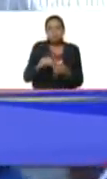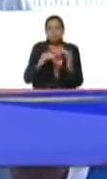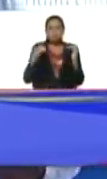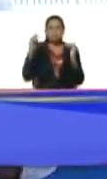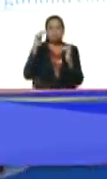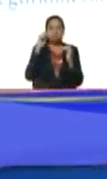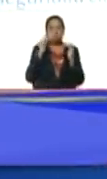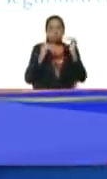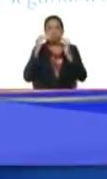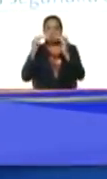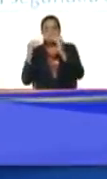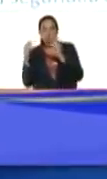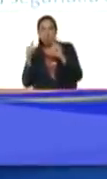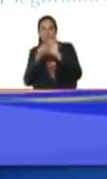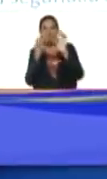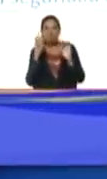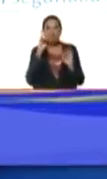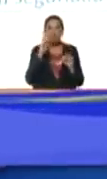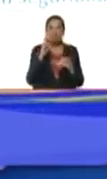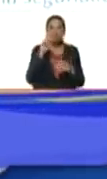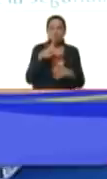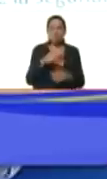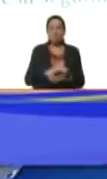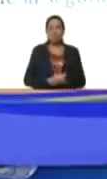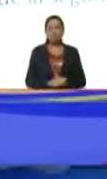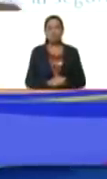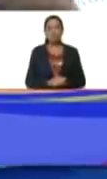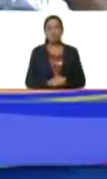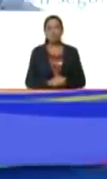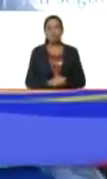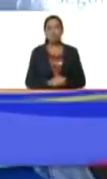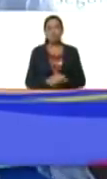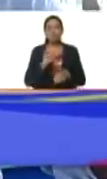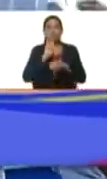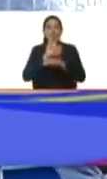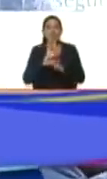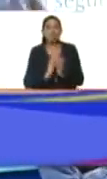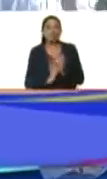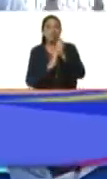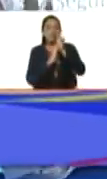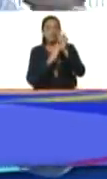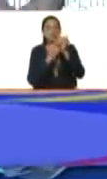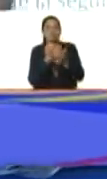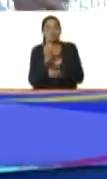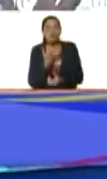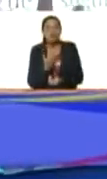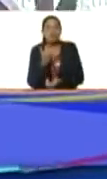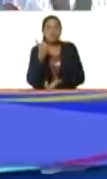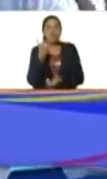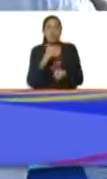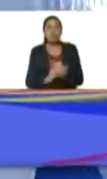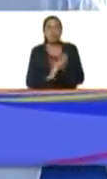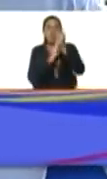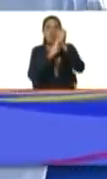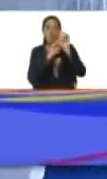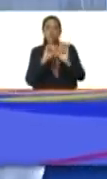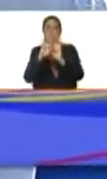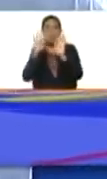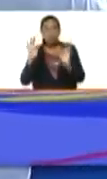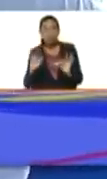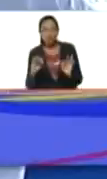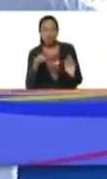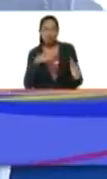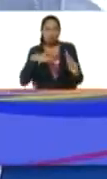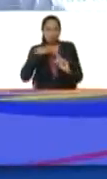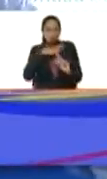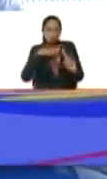que en líneas generales se ha visto con una gran ausencia de liderazgo. Los liderazgos de ellos se han dedicado a